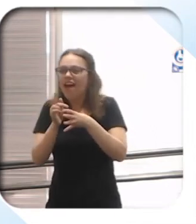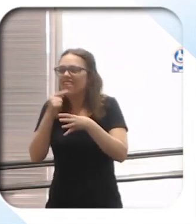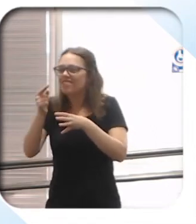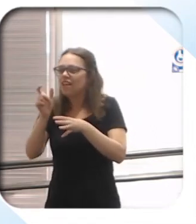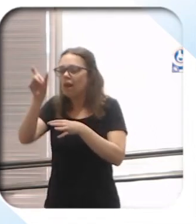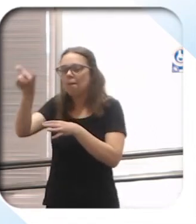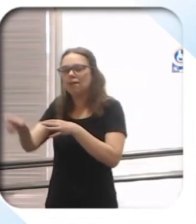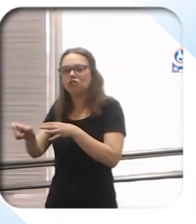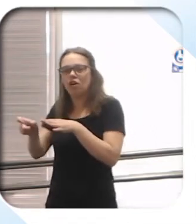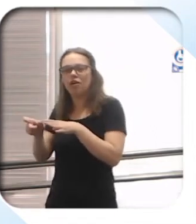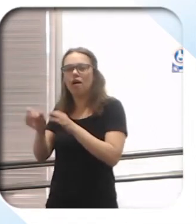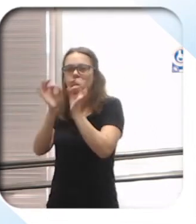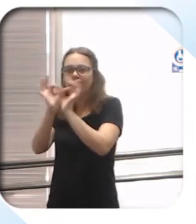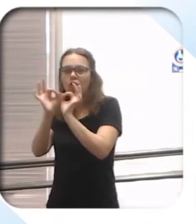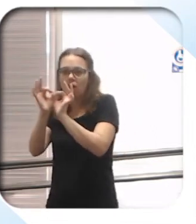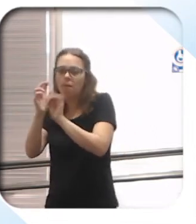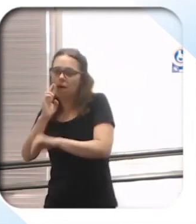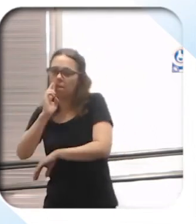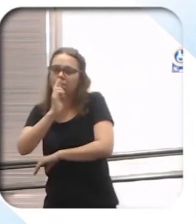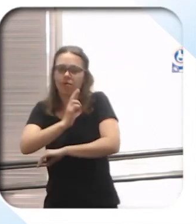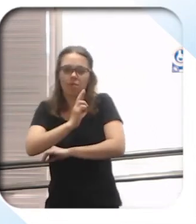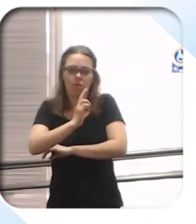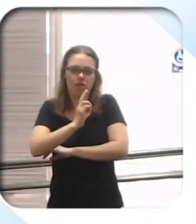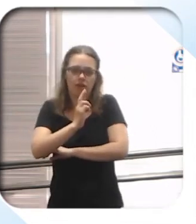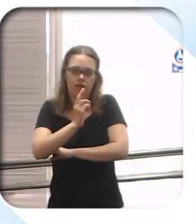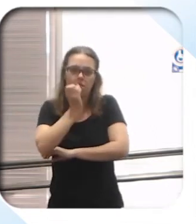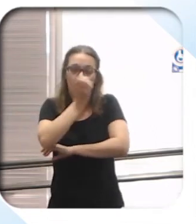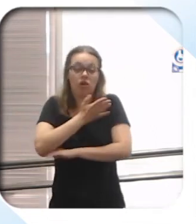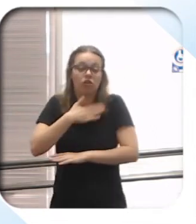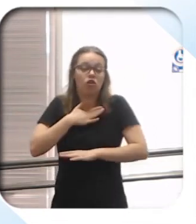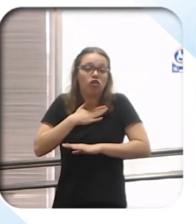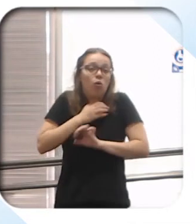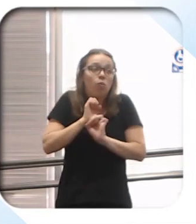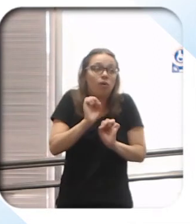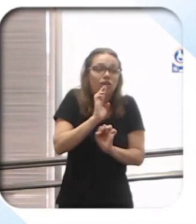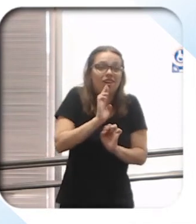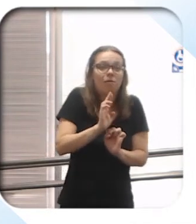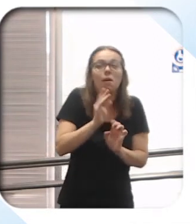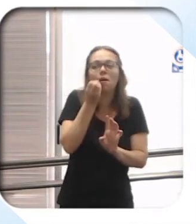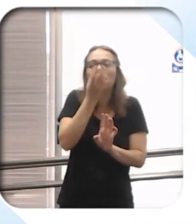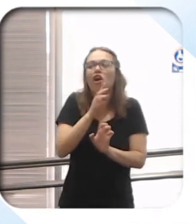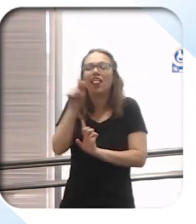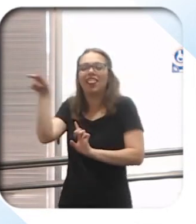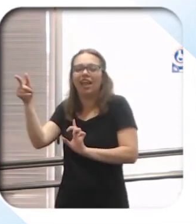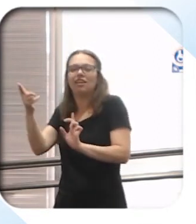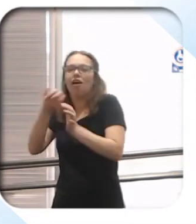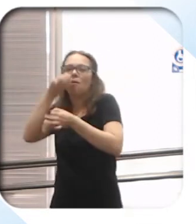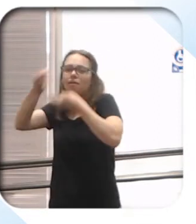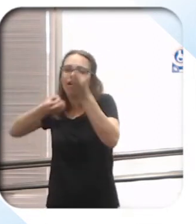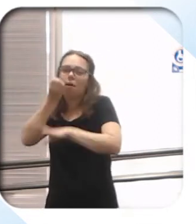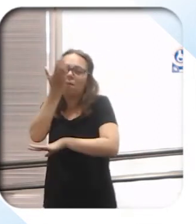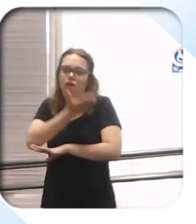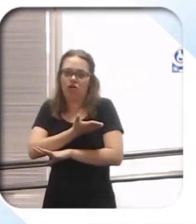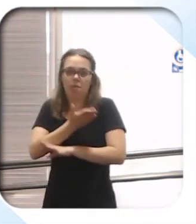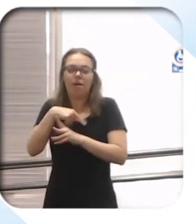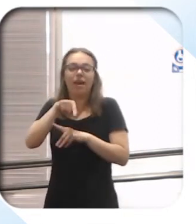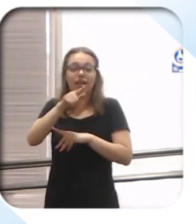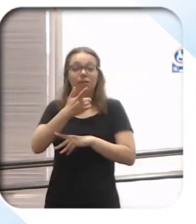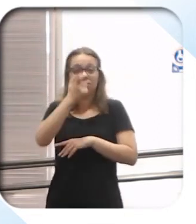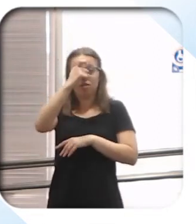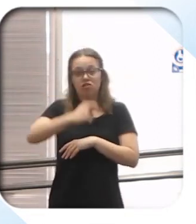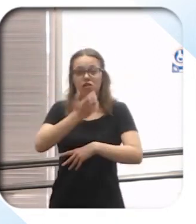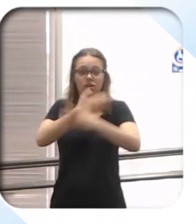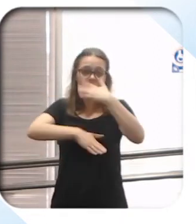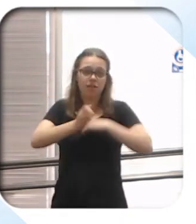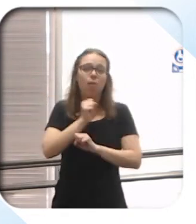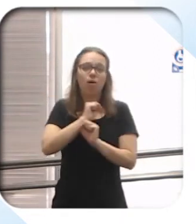cuando corresponde y contestar lo que podemos contestar nosotros desde esto de la creatividad, de poder sentirse bien consigo mismo, con